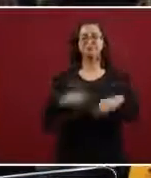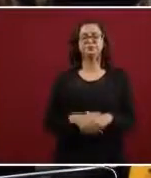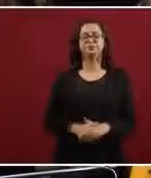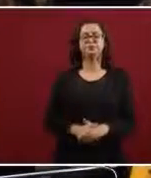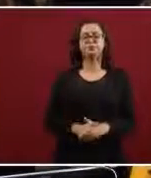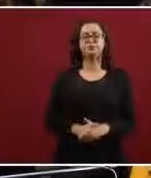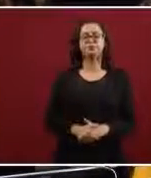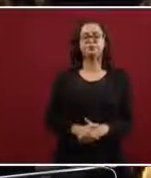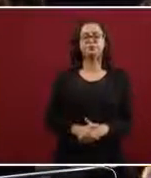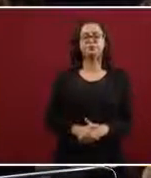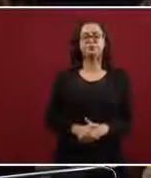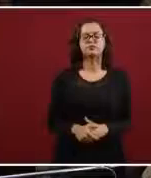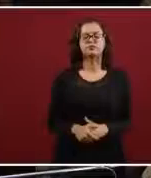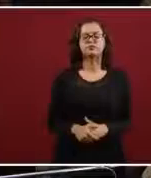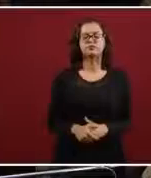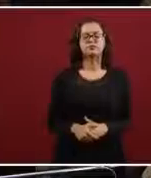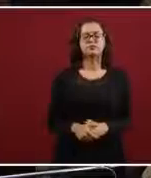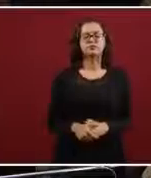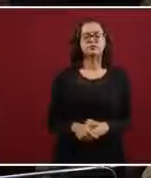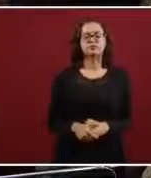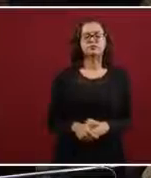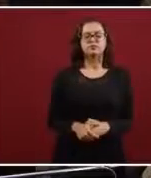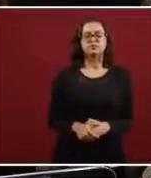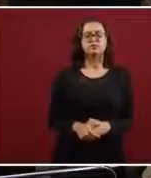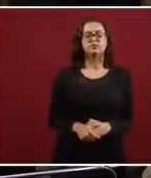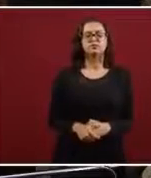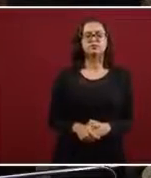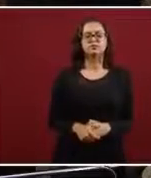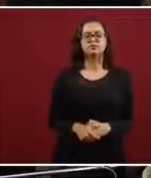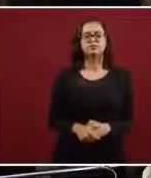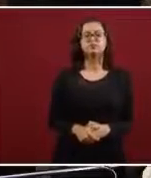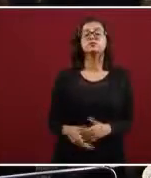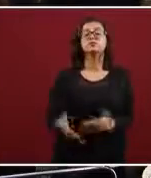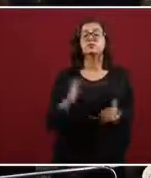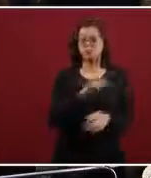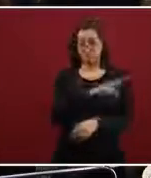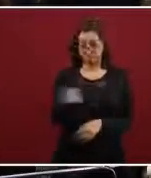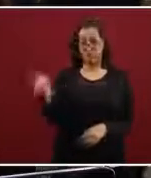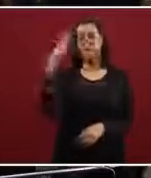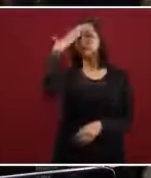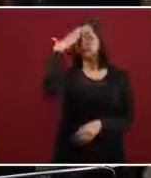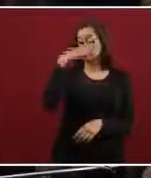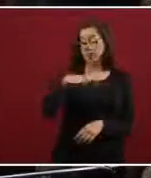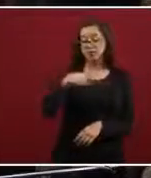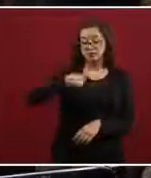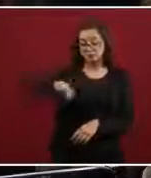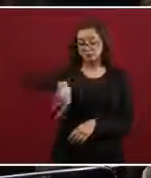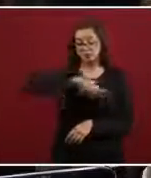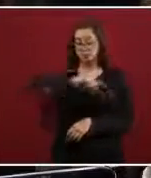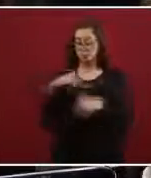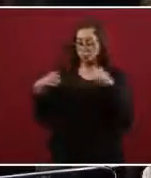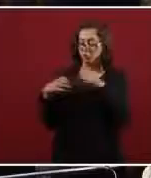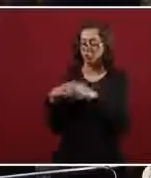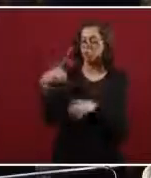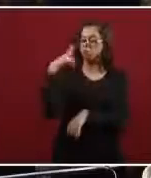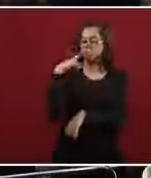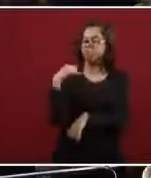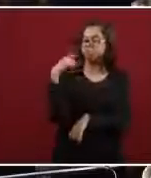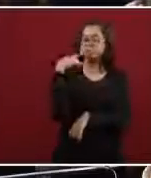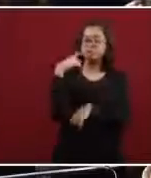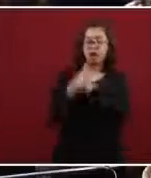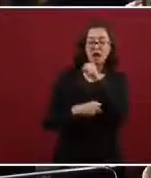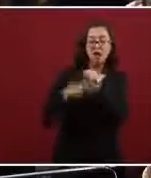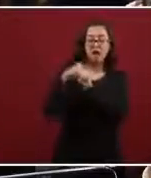nosotros llegamos al gobierno luego de un largo periodo de lucha que llevamos a